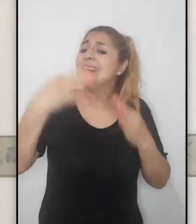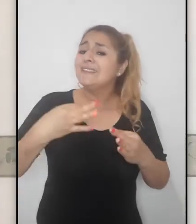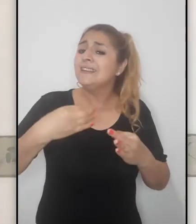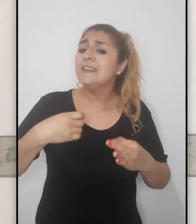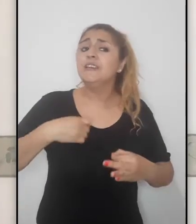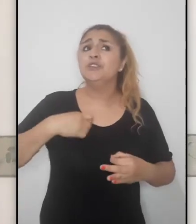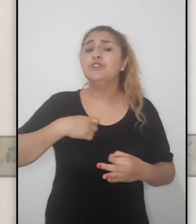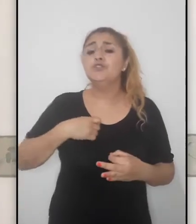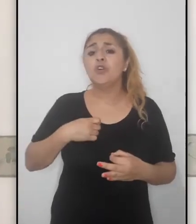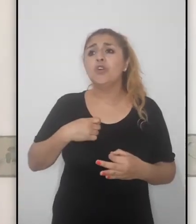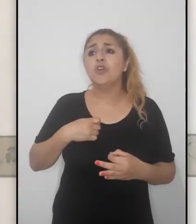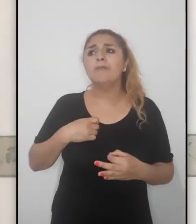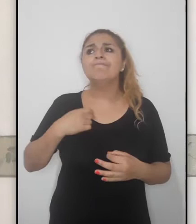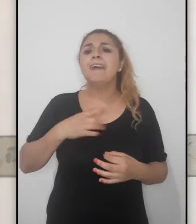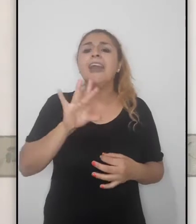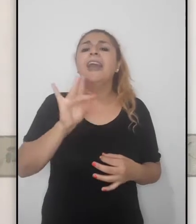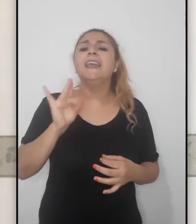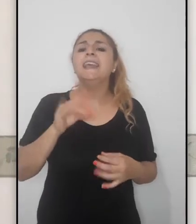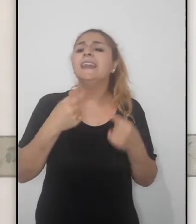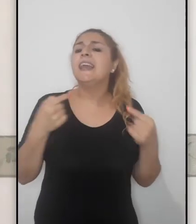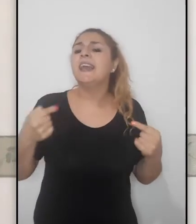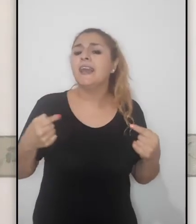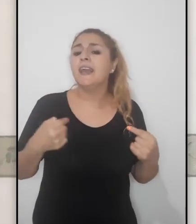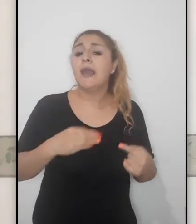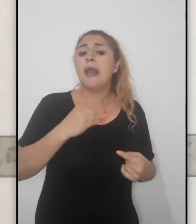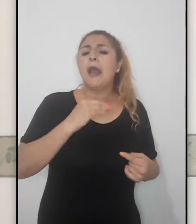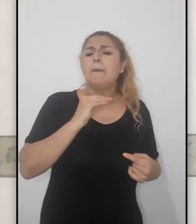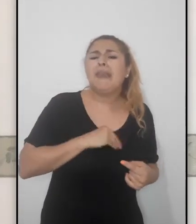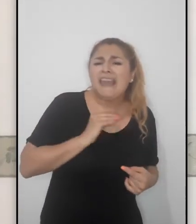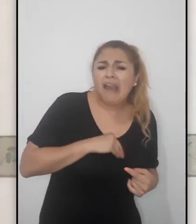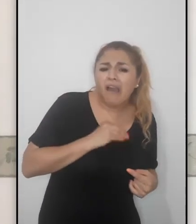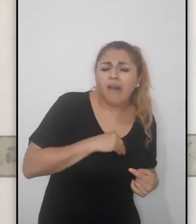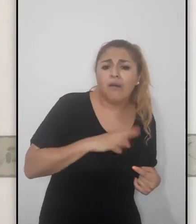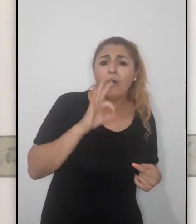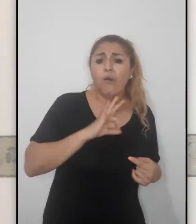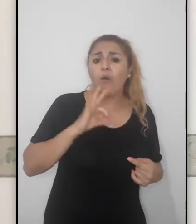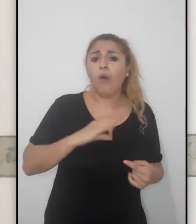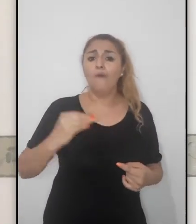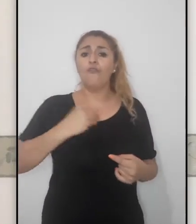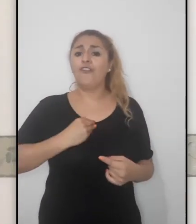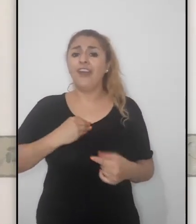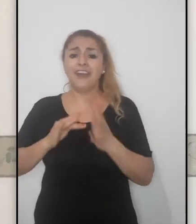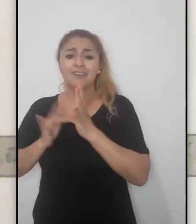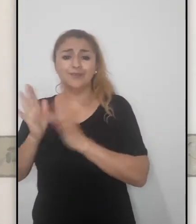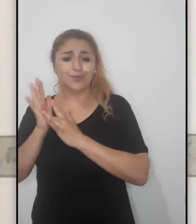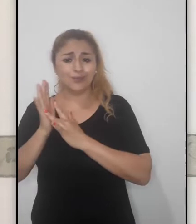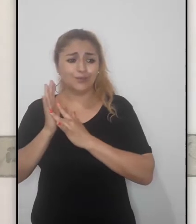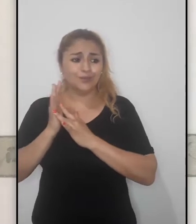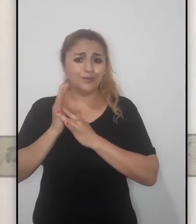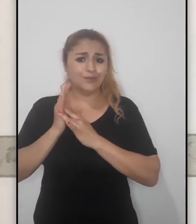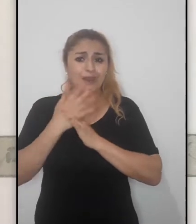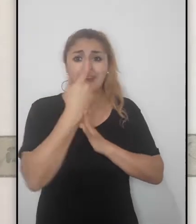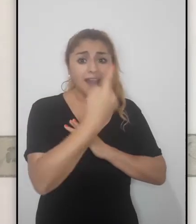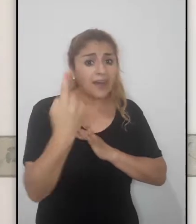o por jesucristo ambos están ahí a la puerta dejamos que todos los